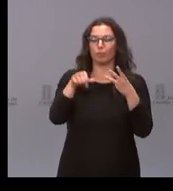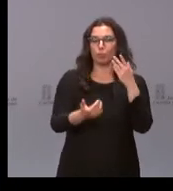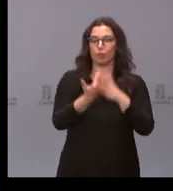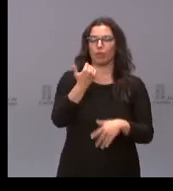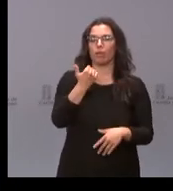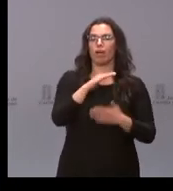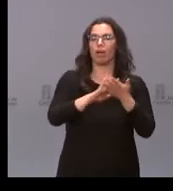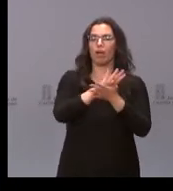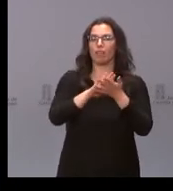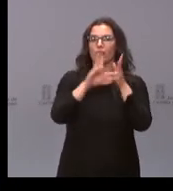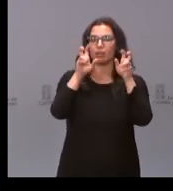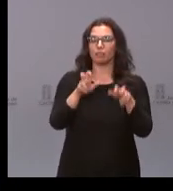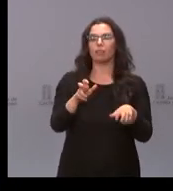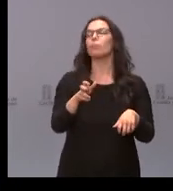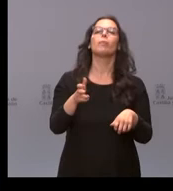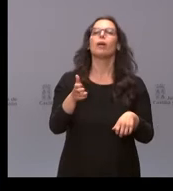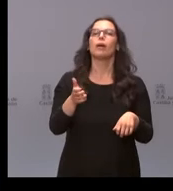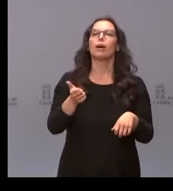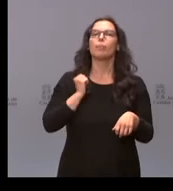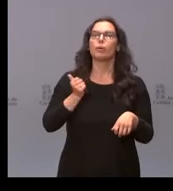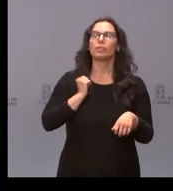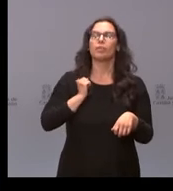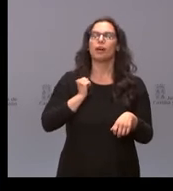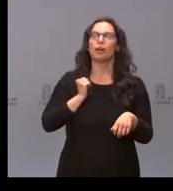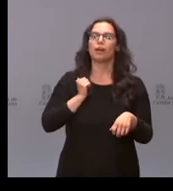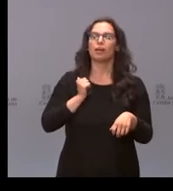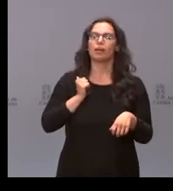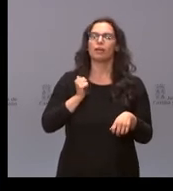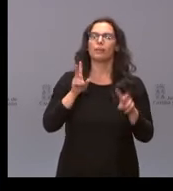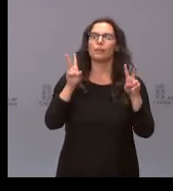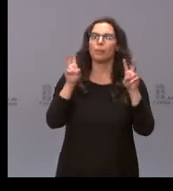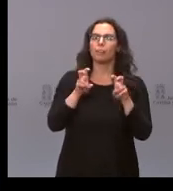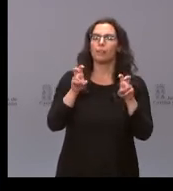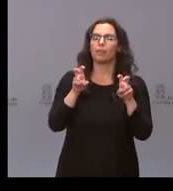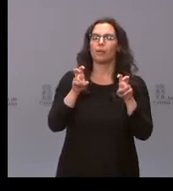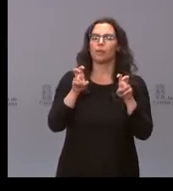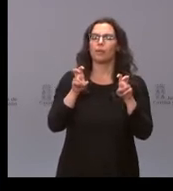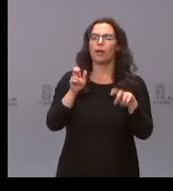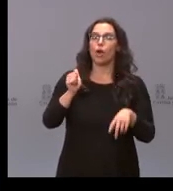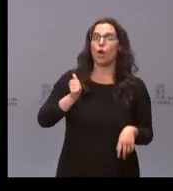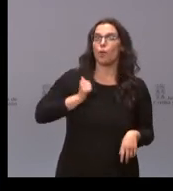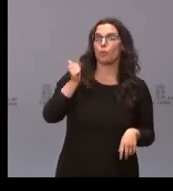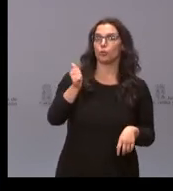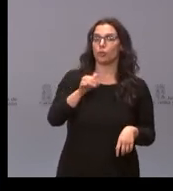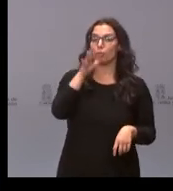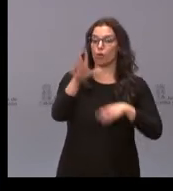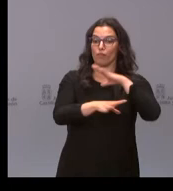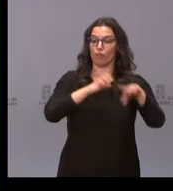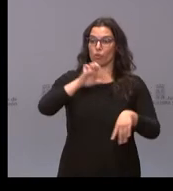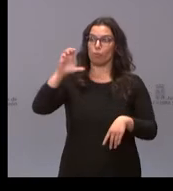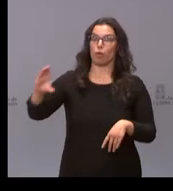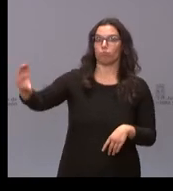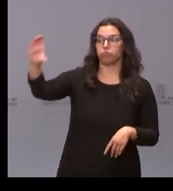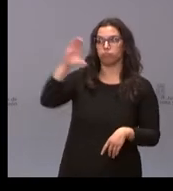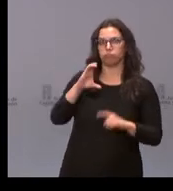también de aprovecharlo también para tratar un poco a lo largo de esta rueda de prensa de aprovechar la oportunidad que brindará la llegada de sus fondos europeos para